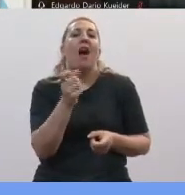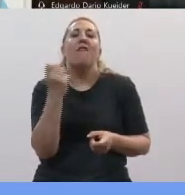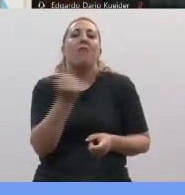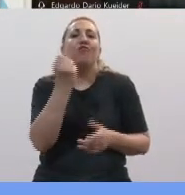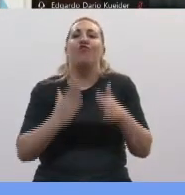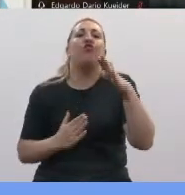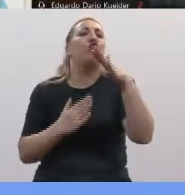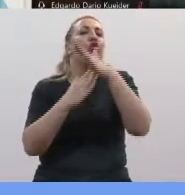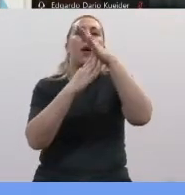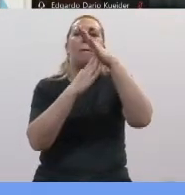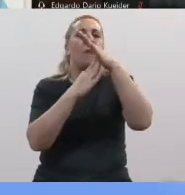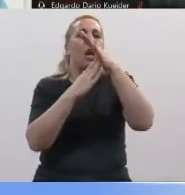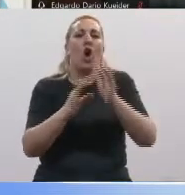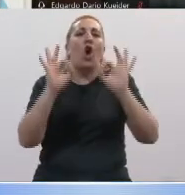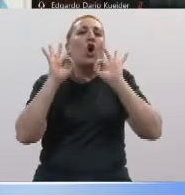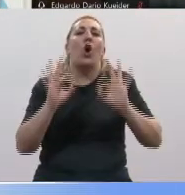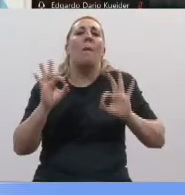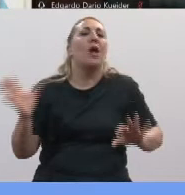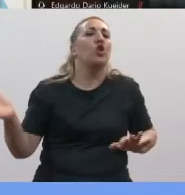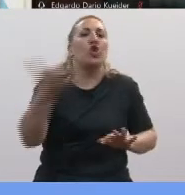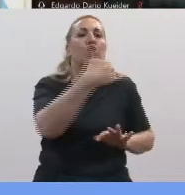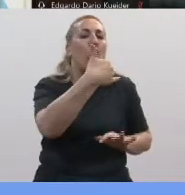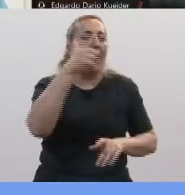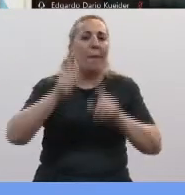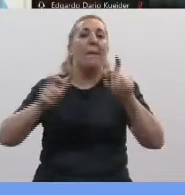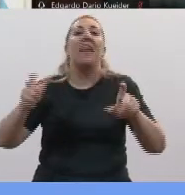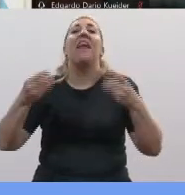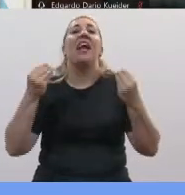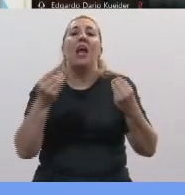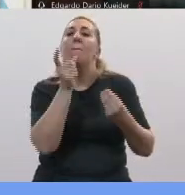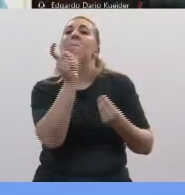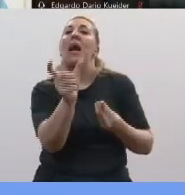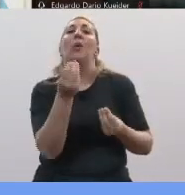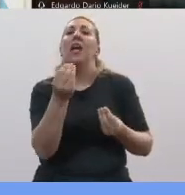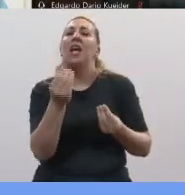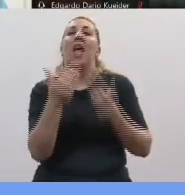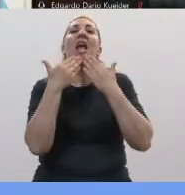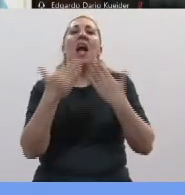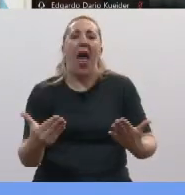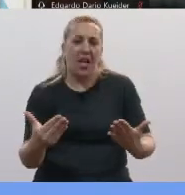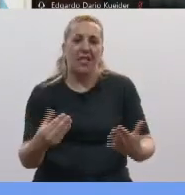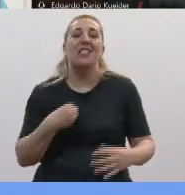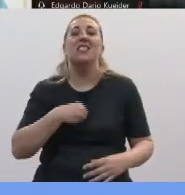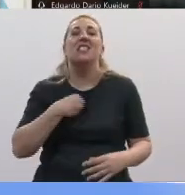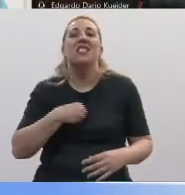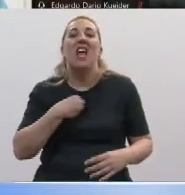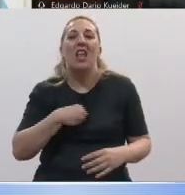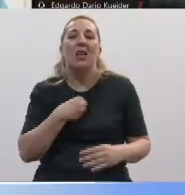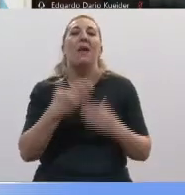nace en todas las bocas y en todos los corazones, que es gracias. Es el sentimiento